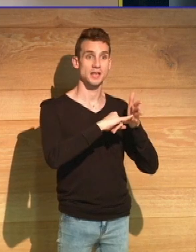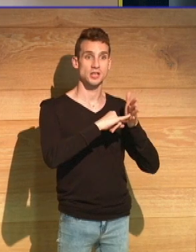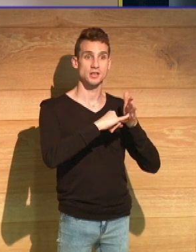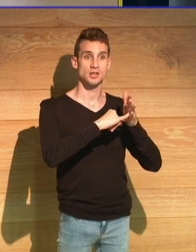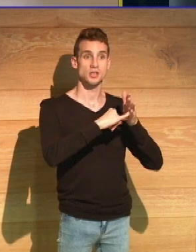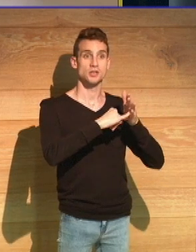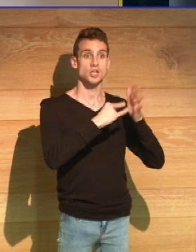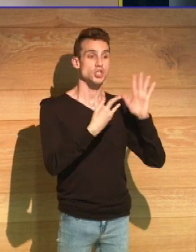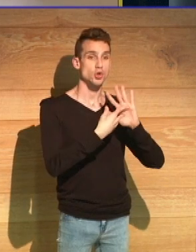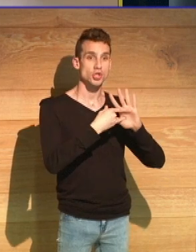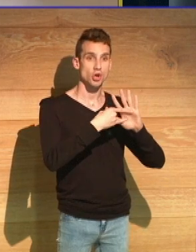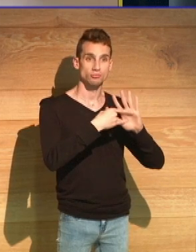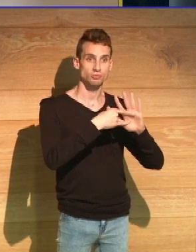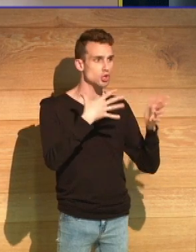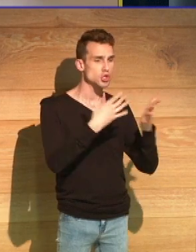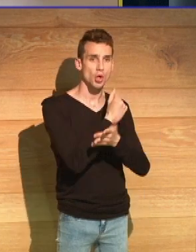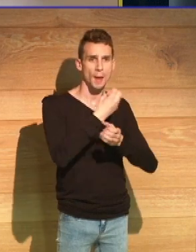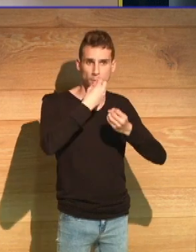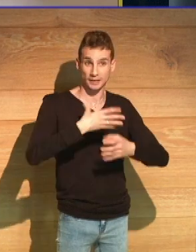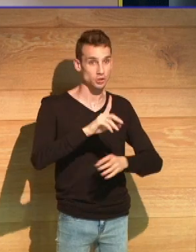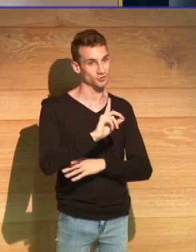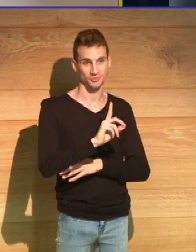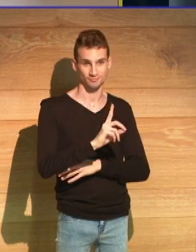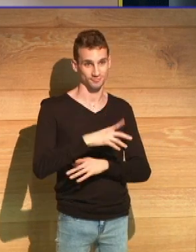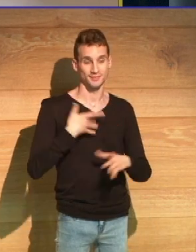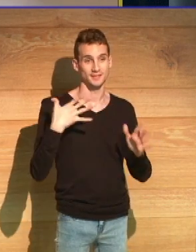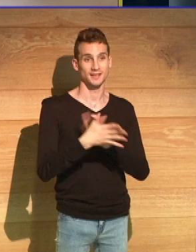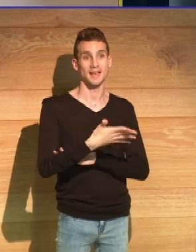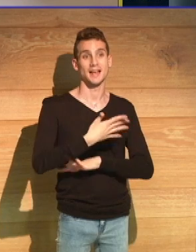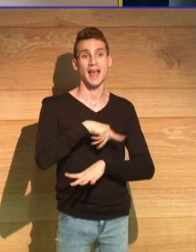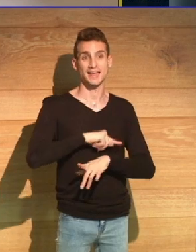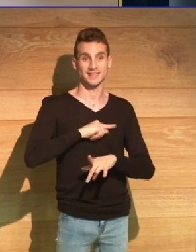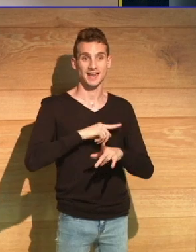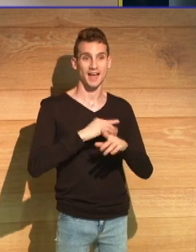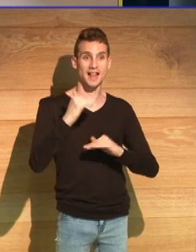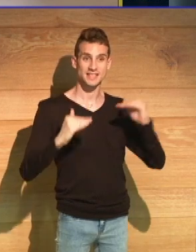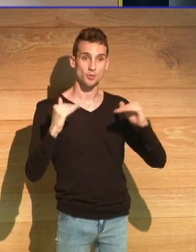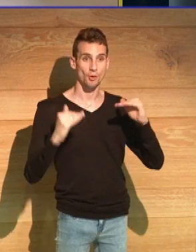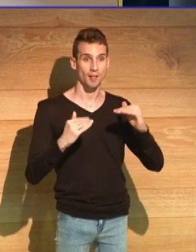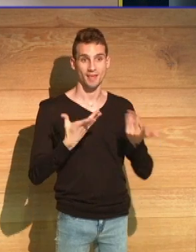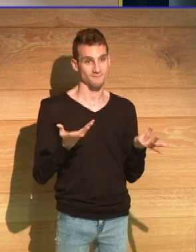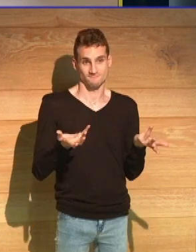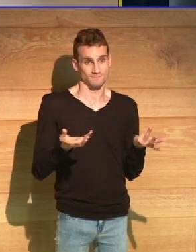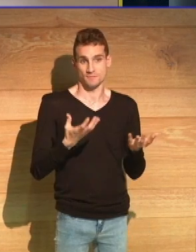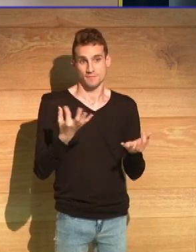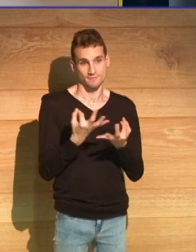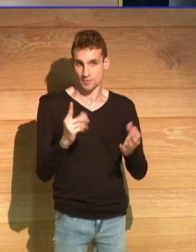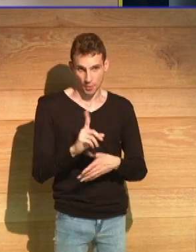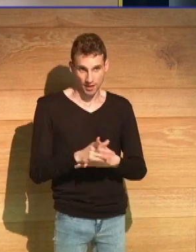será una solución efectiva, es decir, que las dinámicas de la desigualdad no nos sacarán de aquí, que no podemos huir a Marte, que no hay